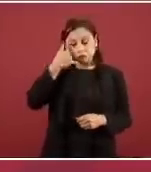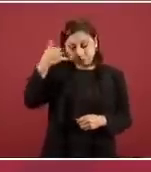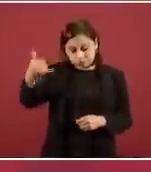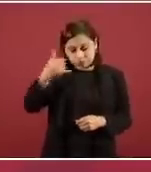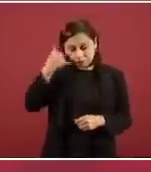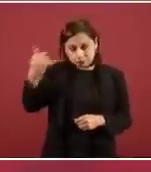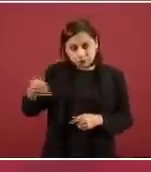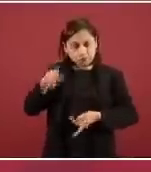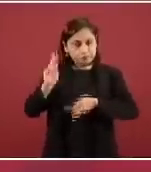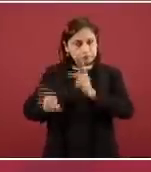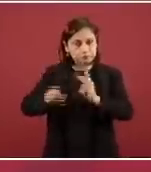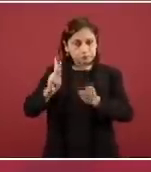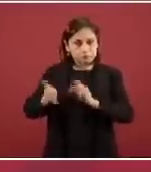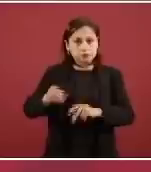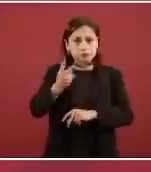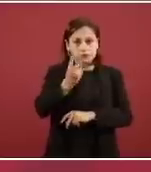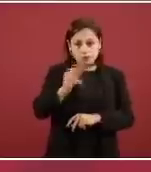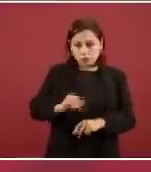fueran allá